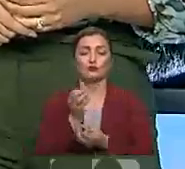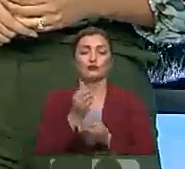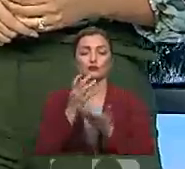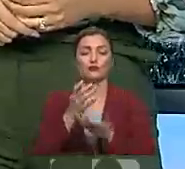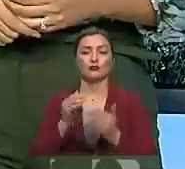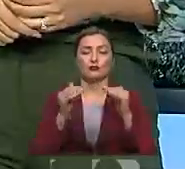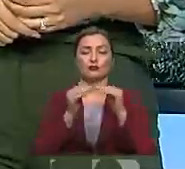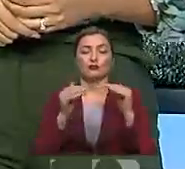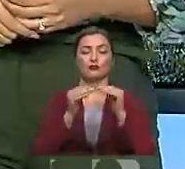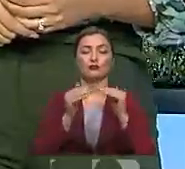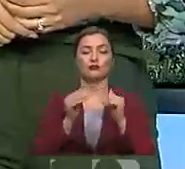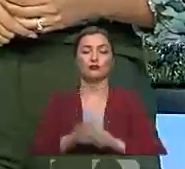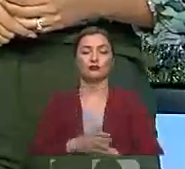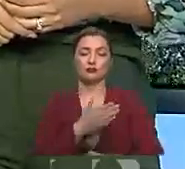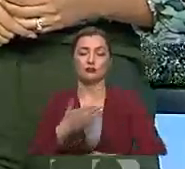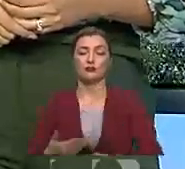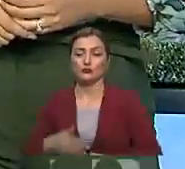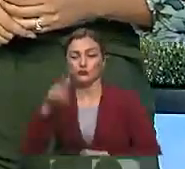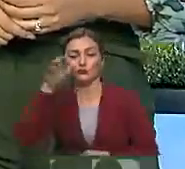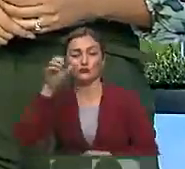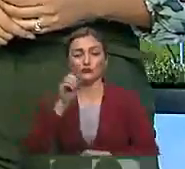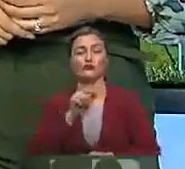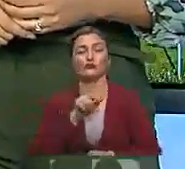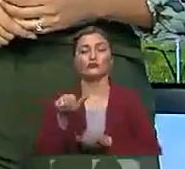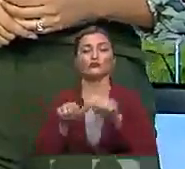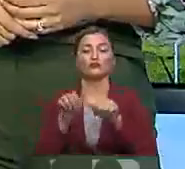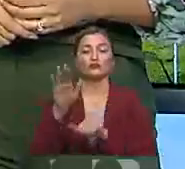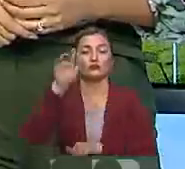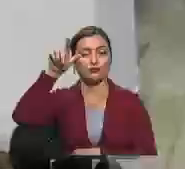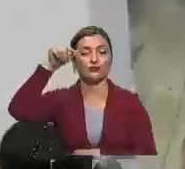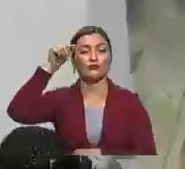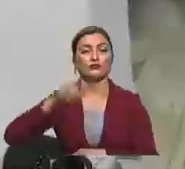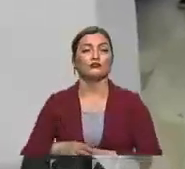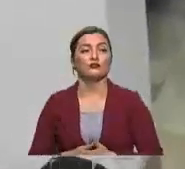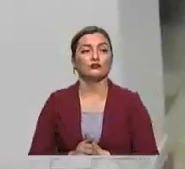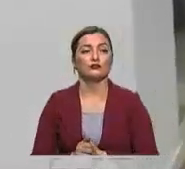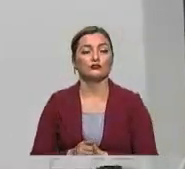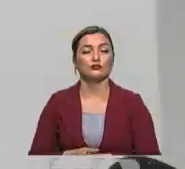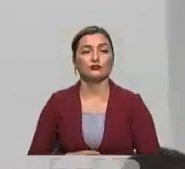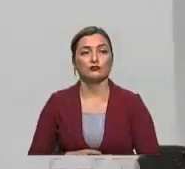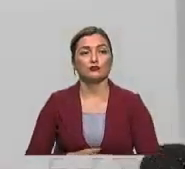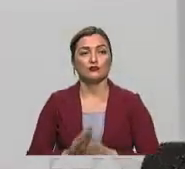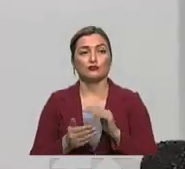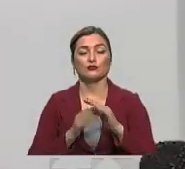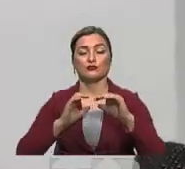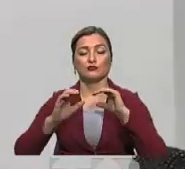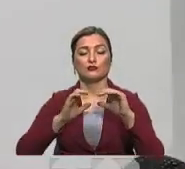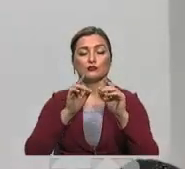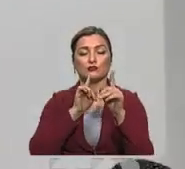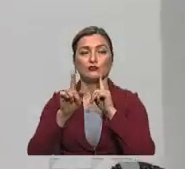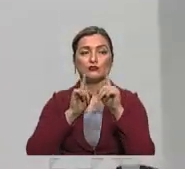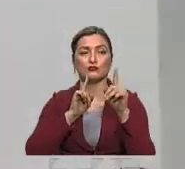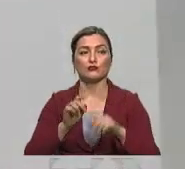convicción democrática tanto del presidente Lasso como de su administración. Vamos nuevamente a mantener una jornada de